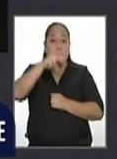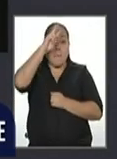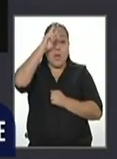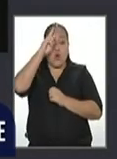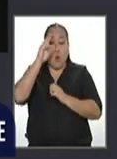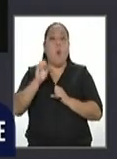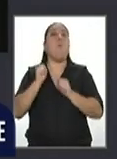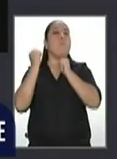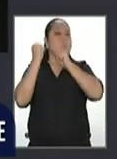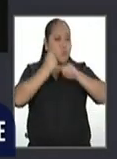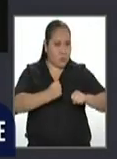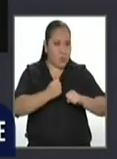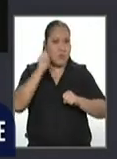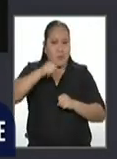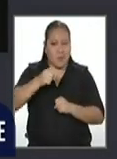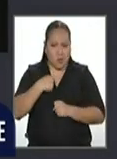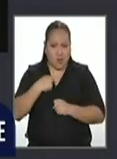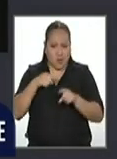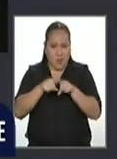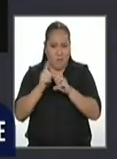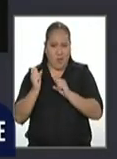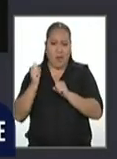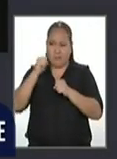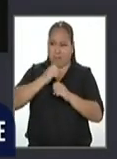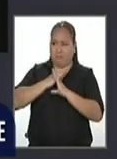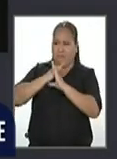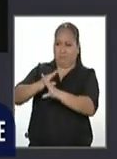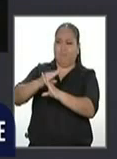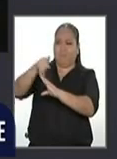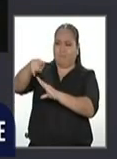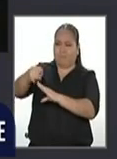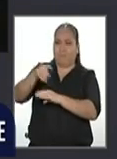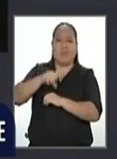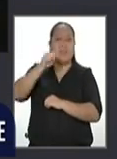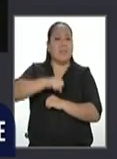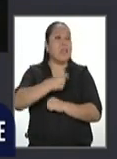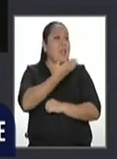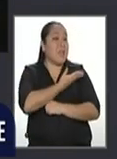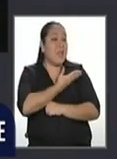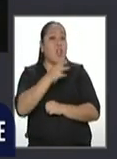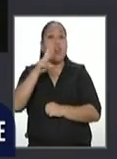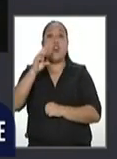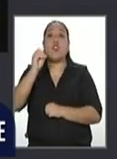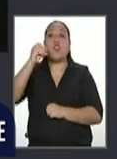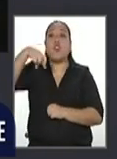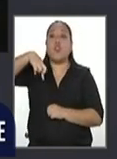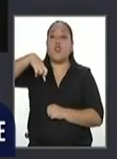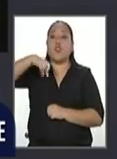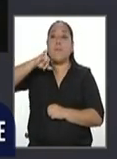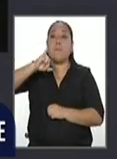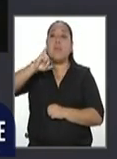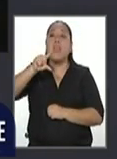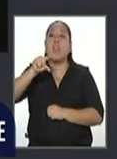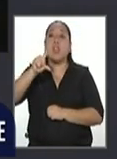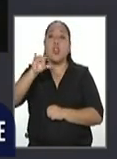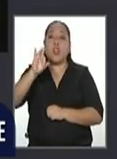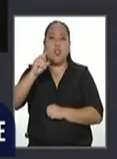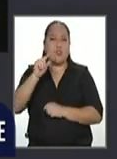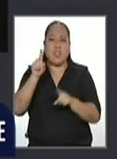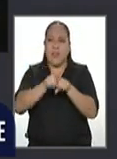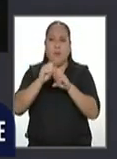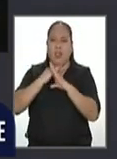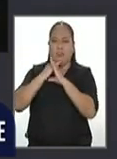Perú Posible. Yo también estuve en la oposición, por supuesto. Y el señor Fernando Rospigliosi también fue un ácido crítico. ¿Por qué?